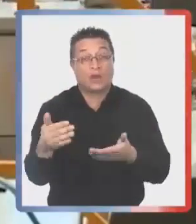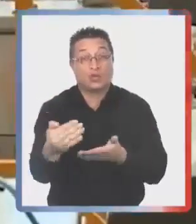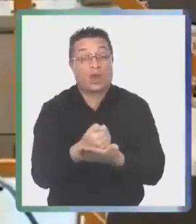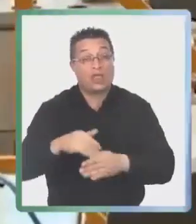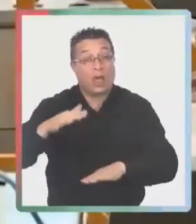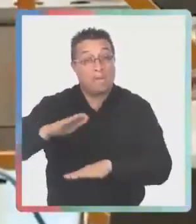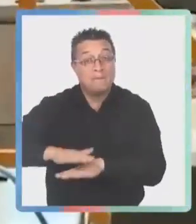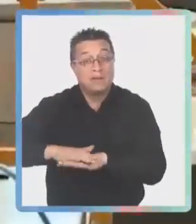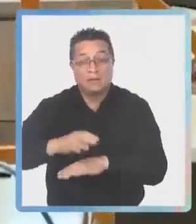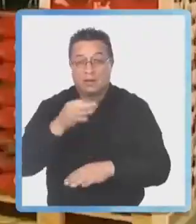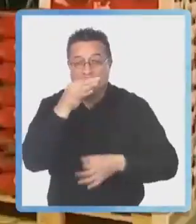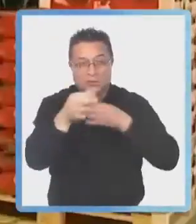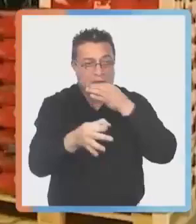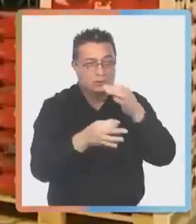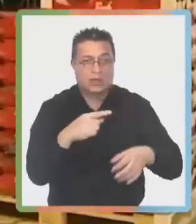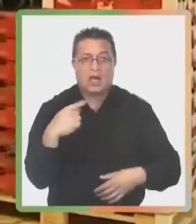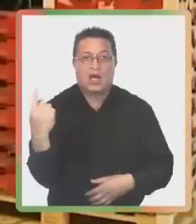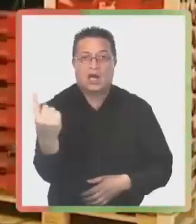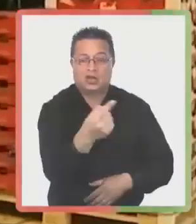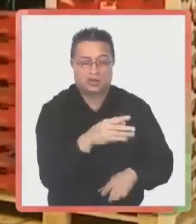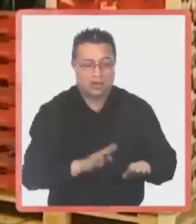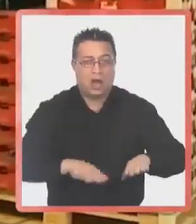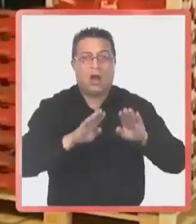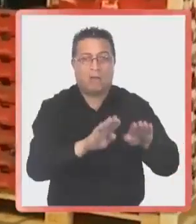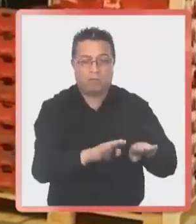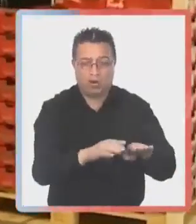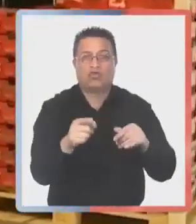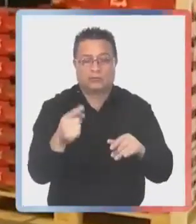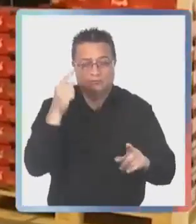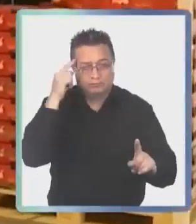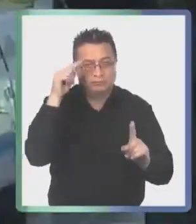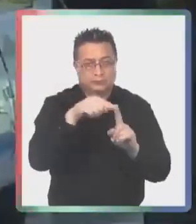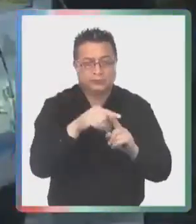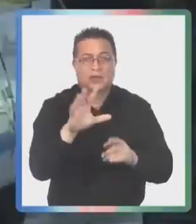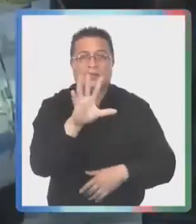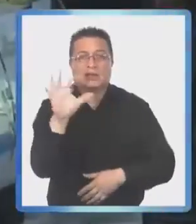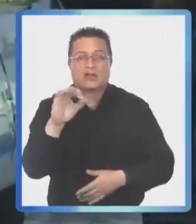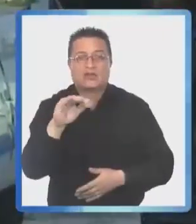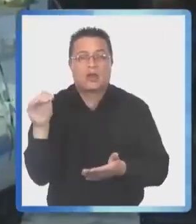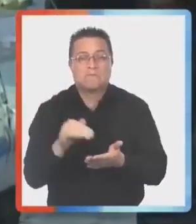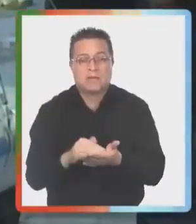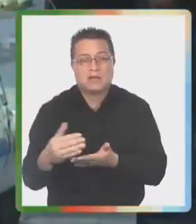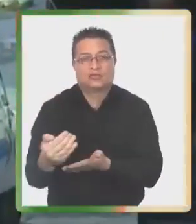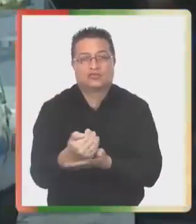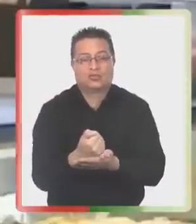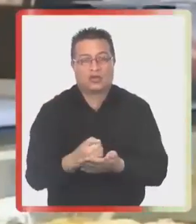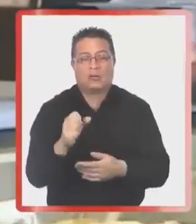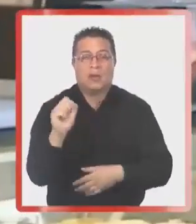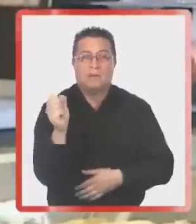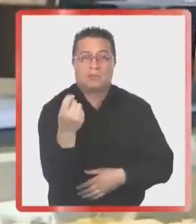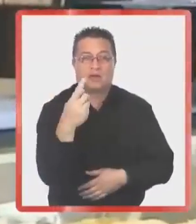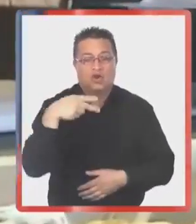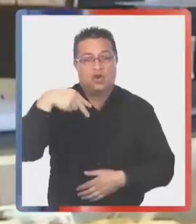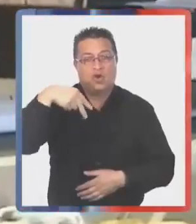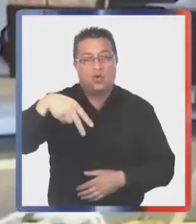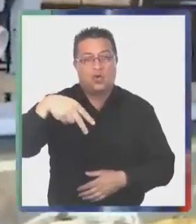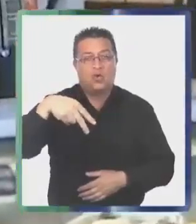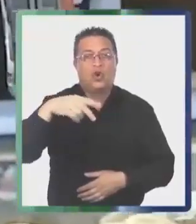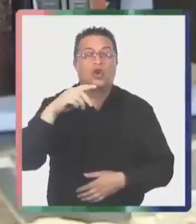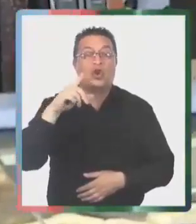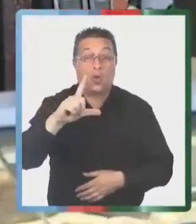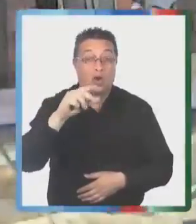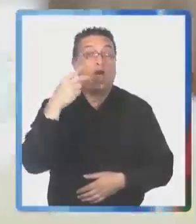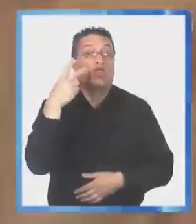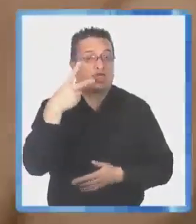Respecto al sueldo mínimo, llamó a todos los sectores a apoyar el proyecto que tiene como meta llegar a 500 mil pesos desde el 1 de julio